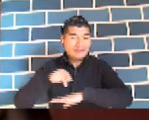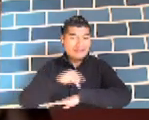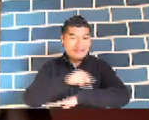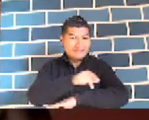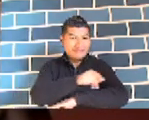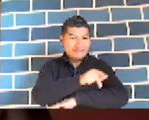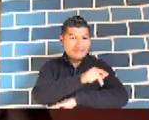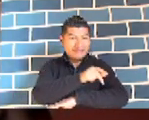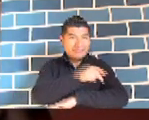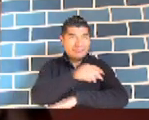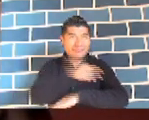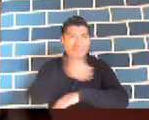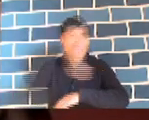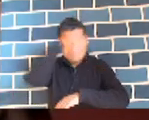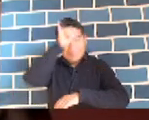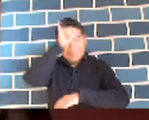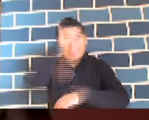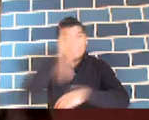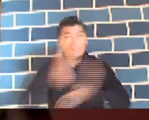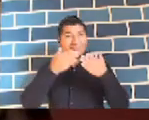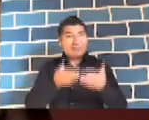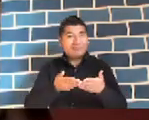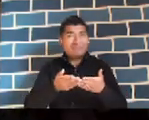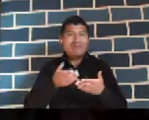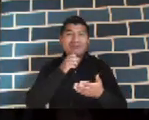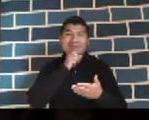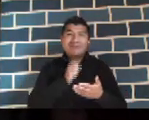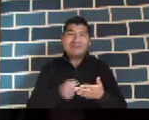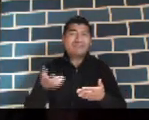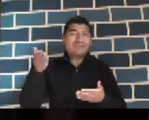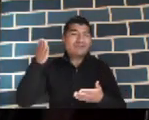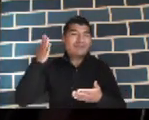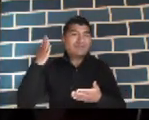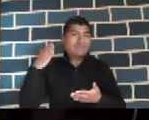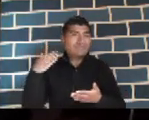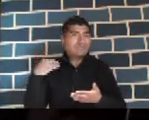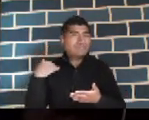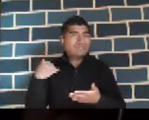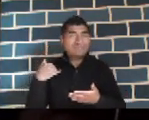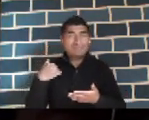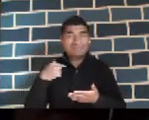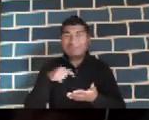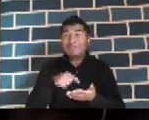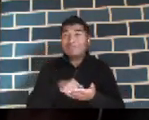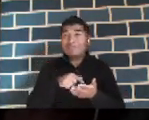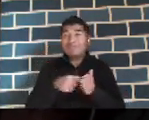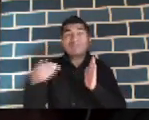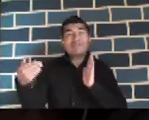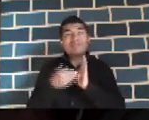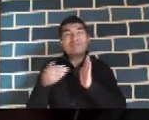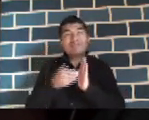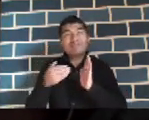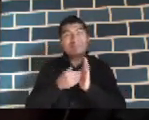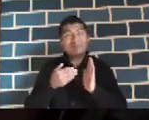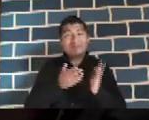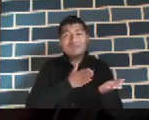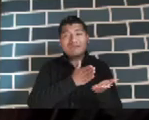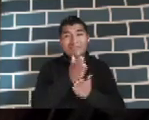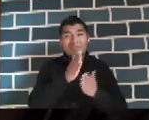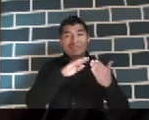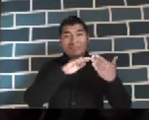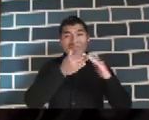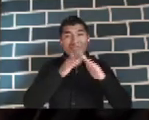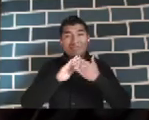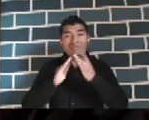demoledora construcción de carreteras y la vieja lógica extractivista con ello se está atentando contra los derechos de los pueblos